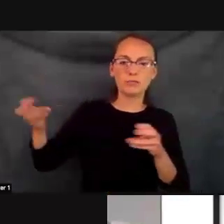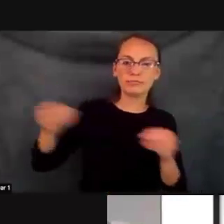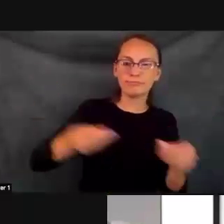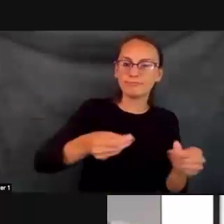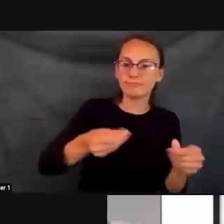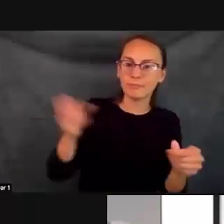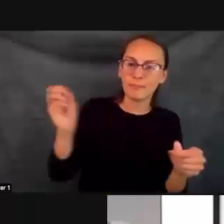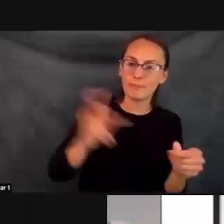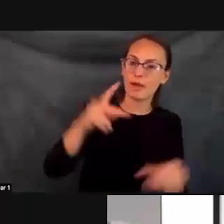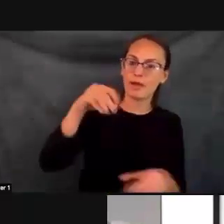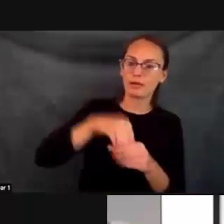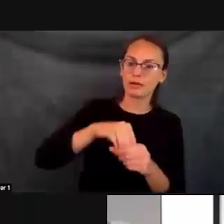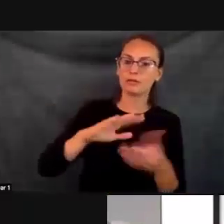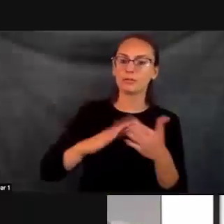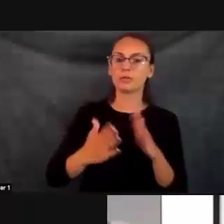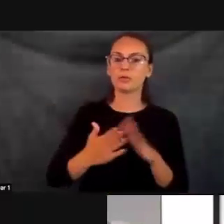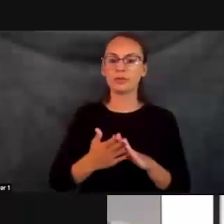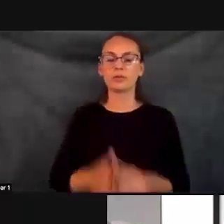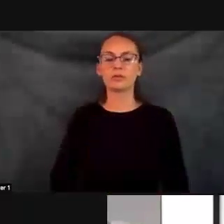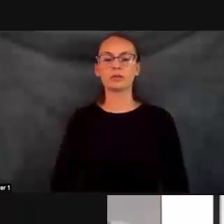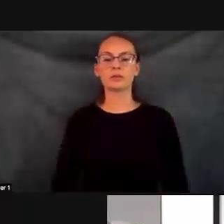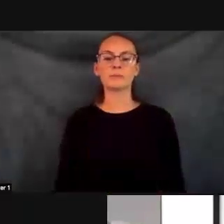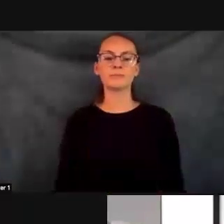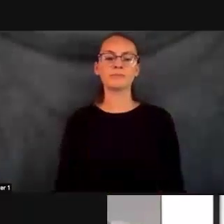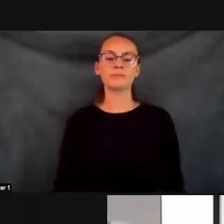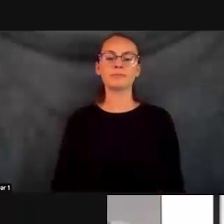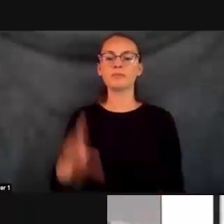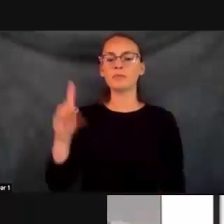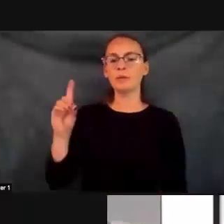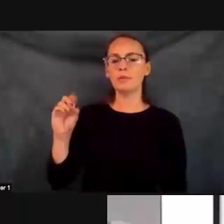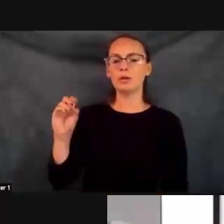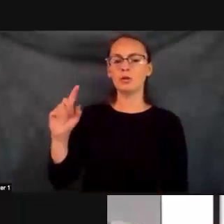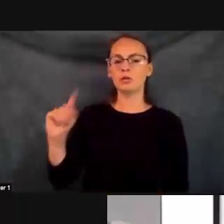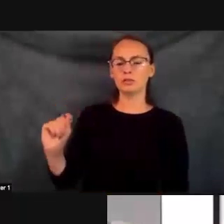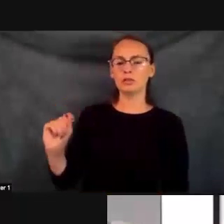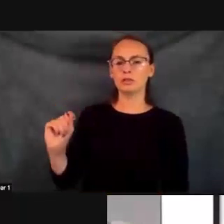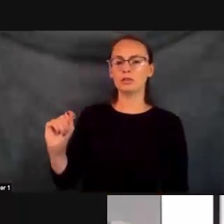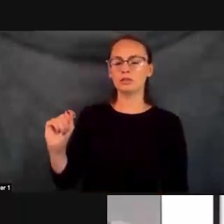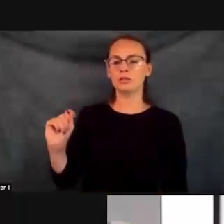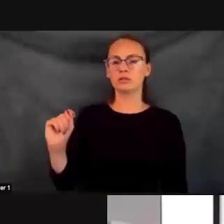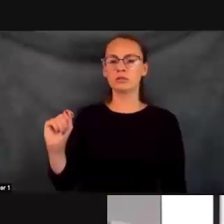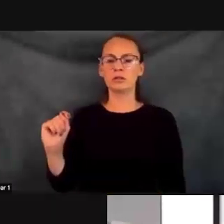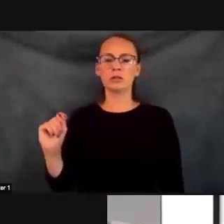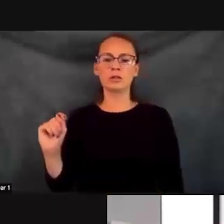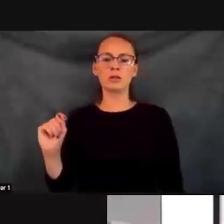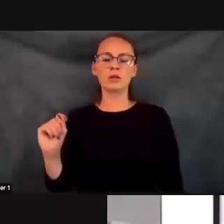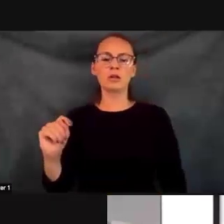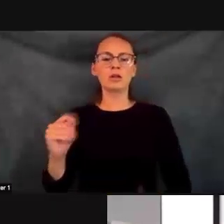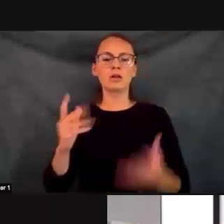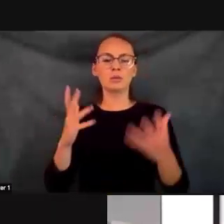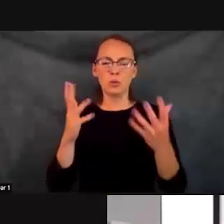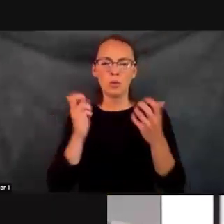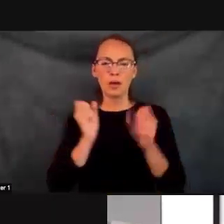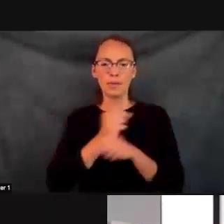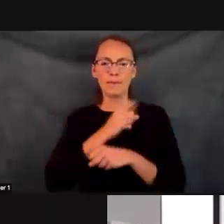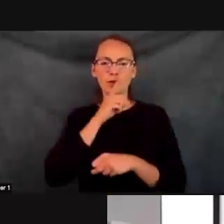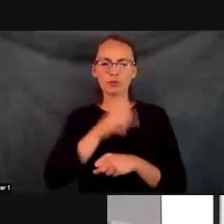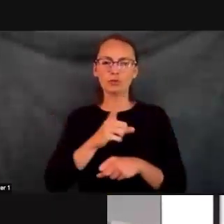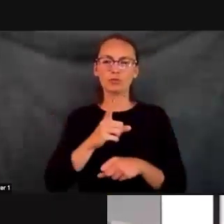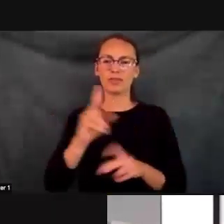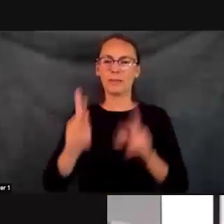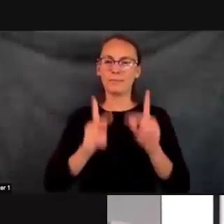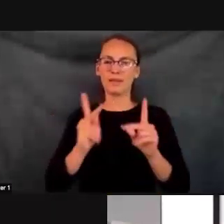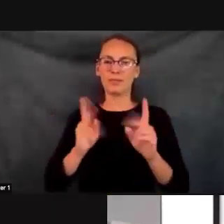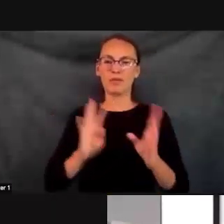Los parques que vimos en los diseños no nos dan un contexto